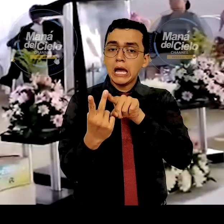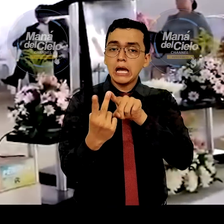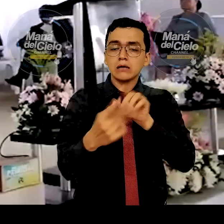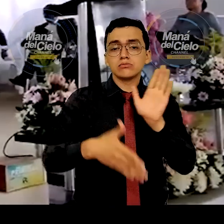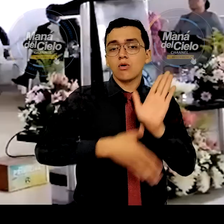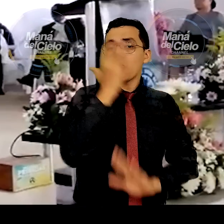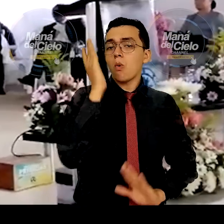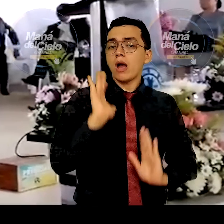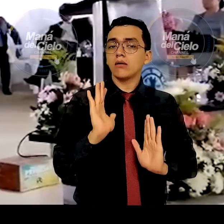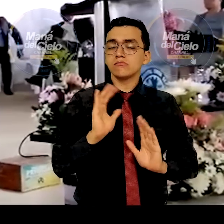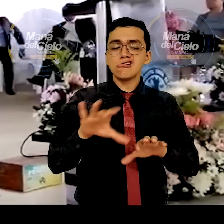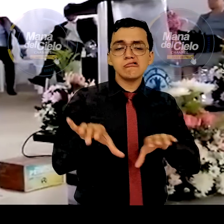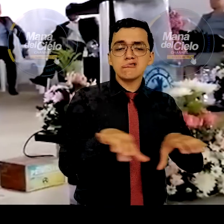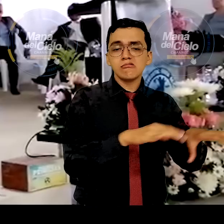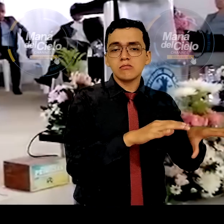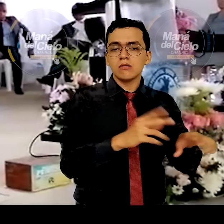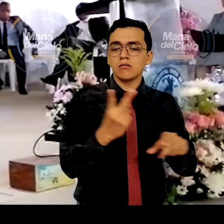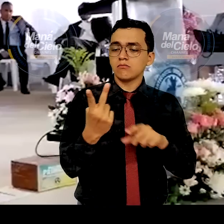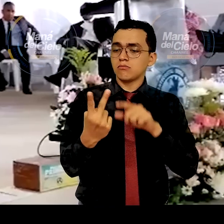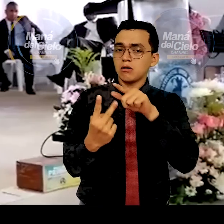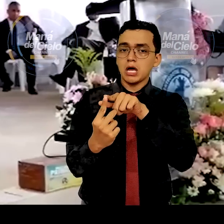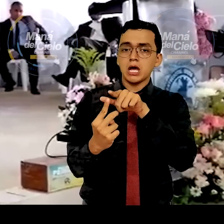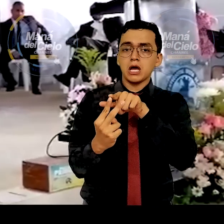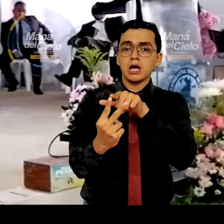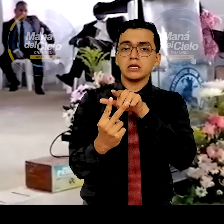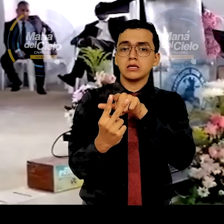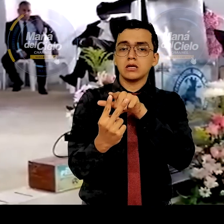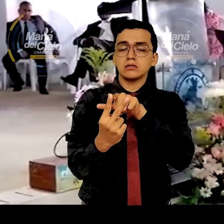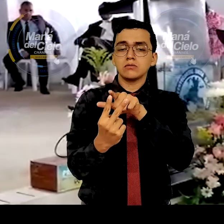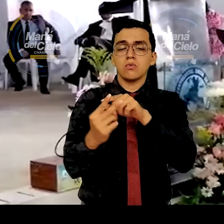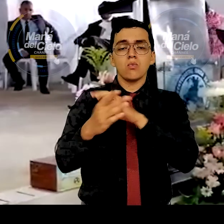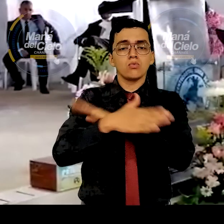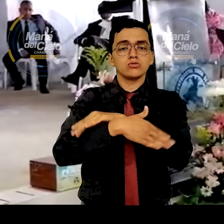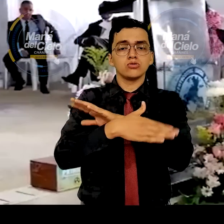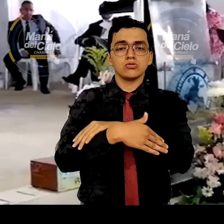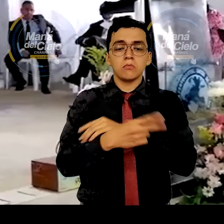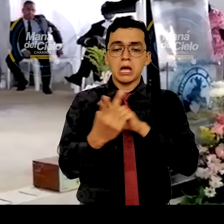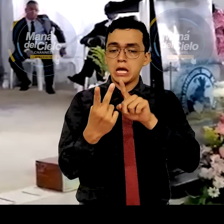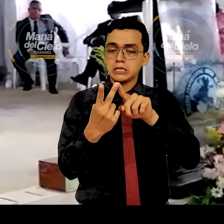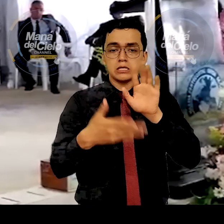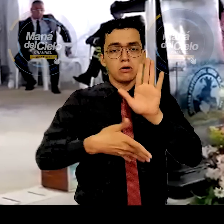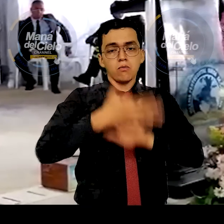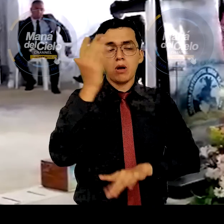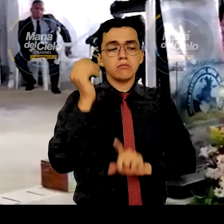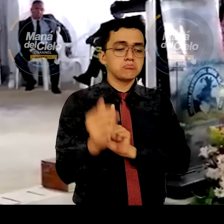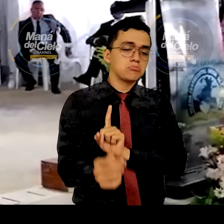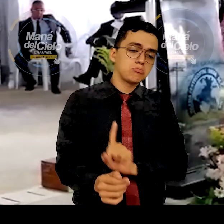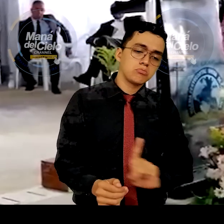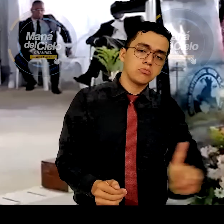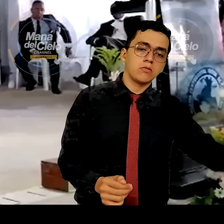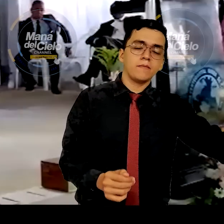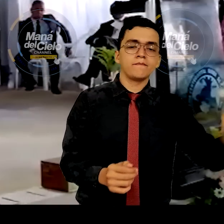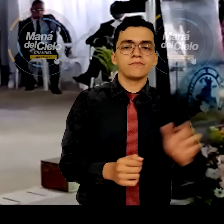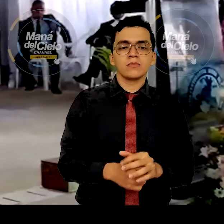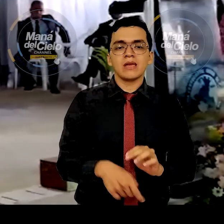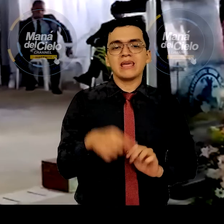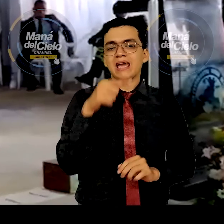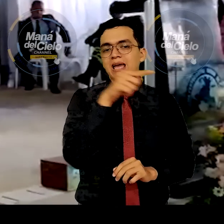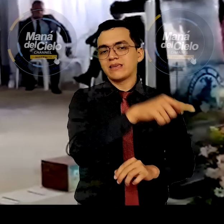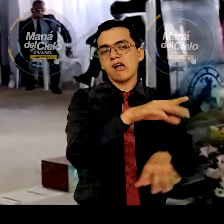Y entonces, un día su hermano regresó y su padre, pues contento, lo recibió, le hizo una